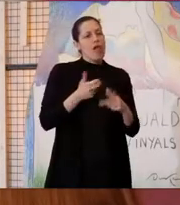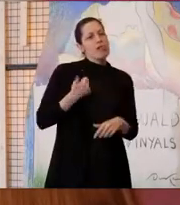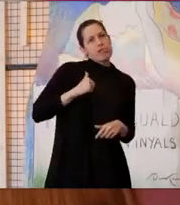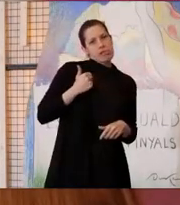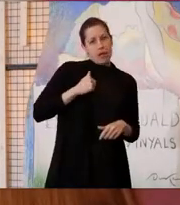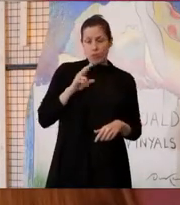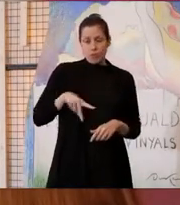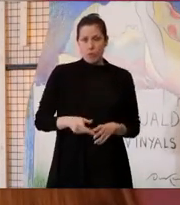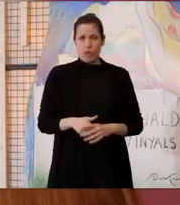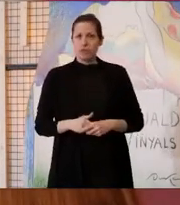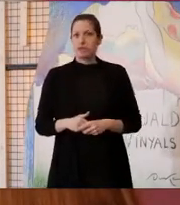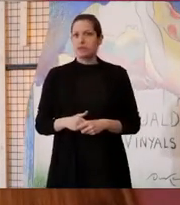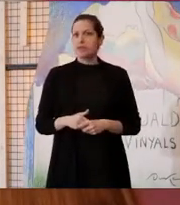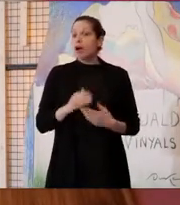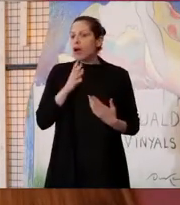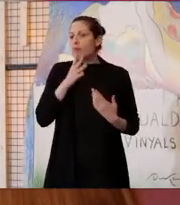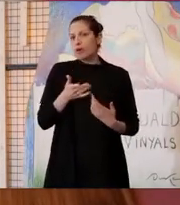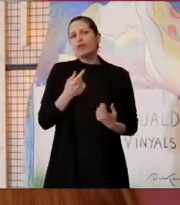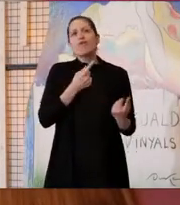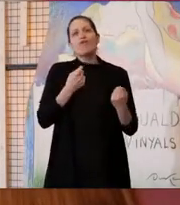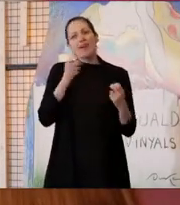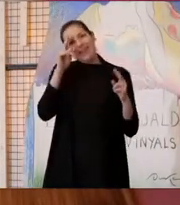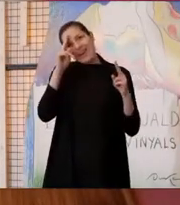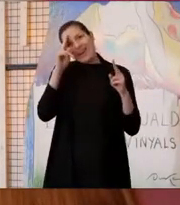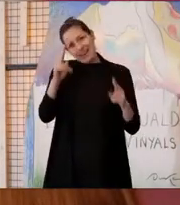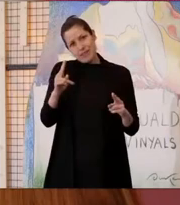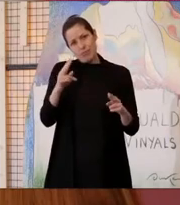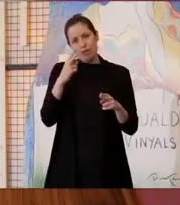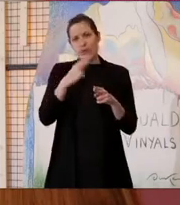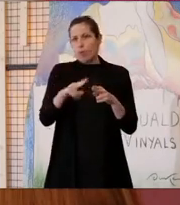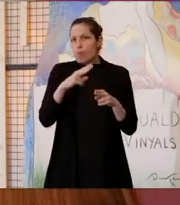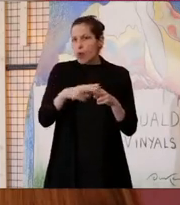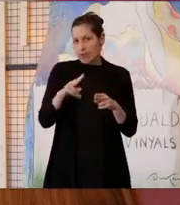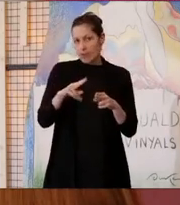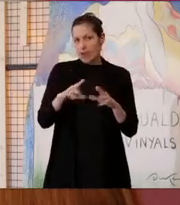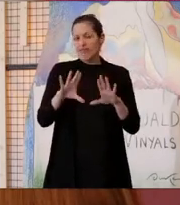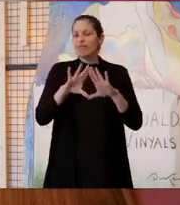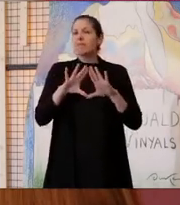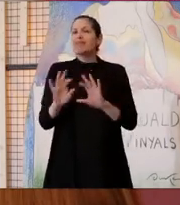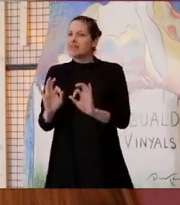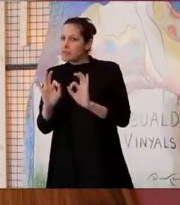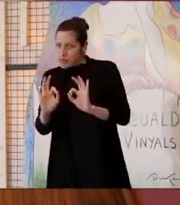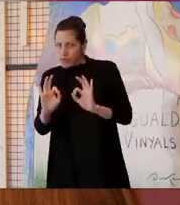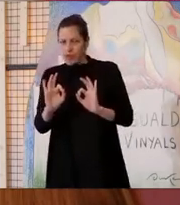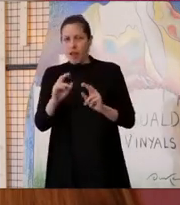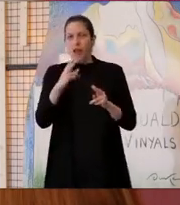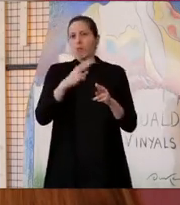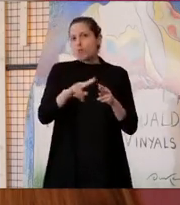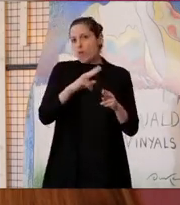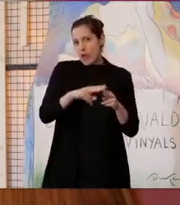falta ese falta ese respeto a las políticas de al feminismo en particular de las políticas de